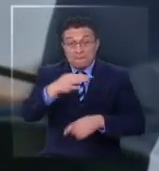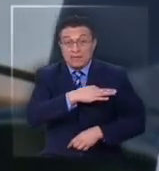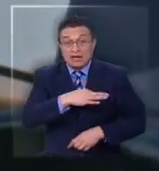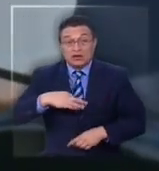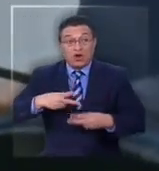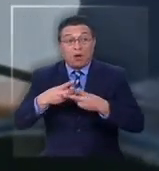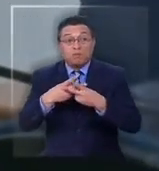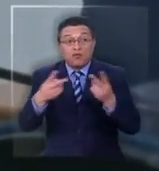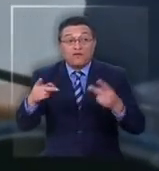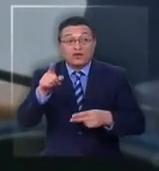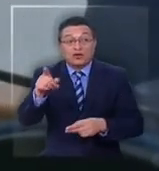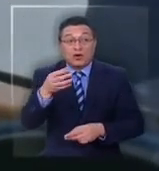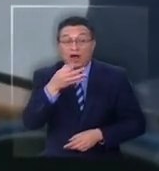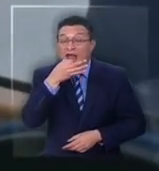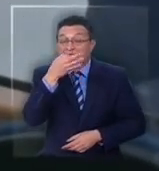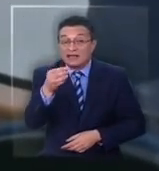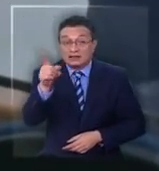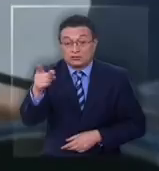Público de una